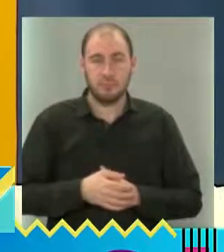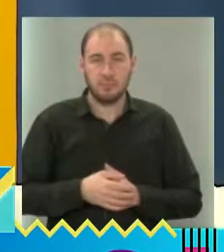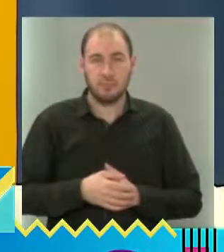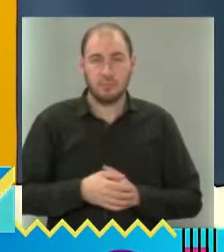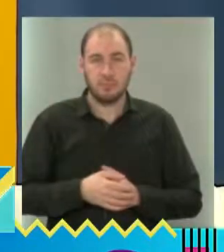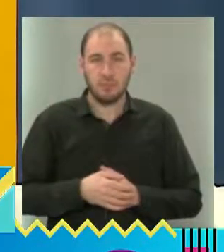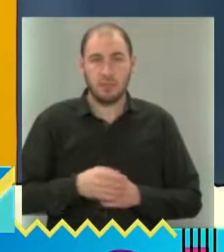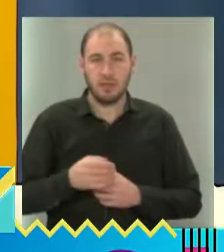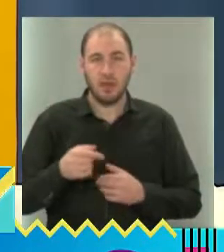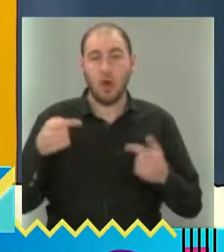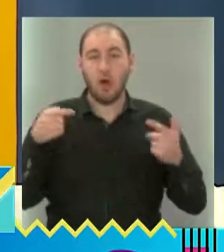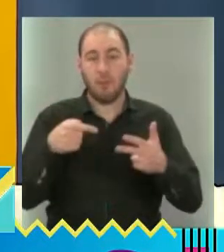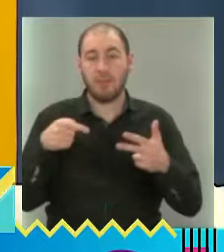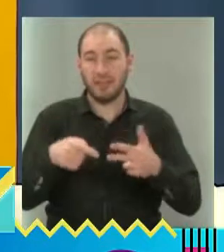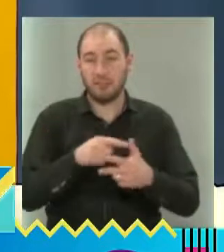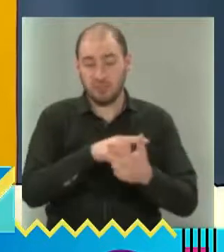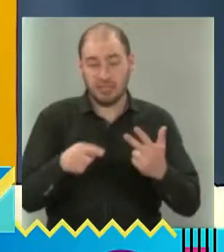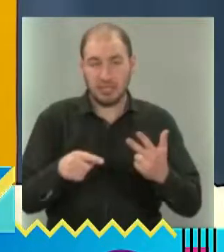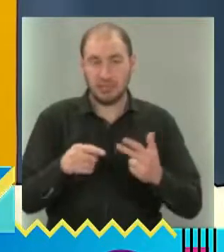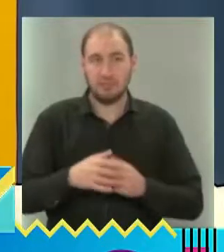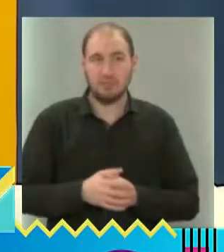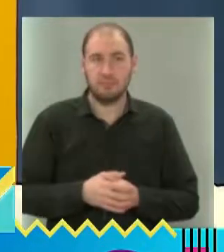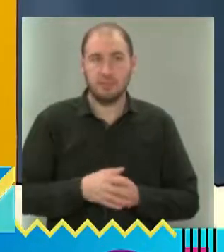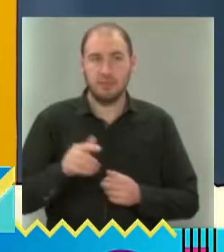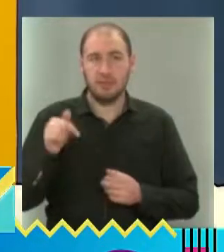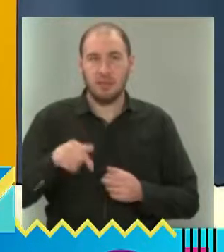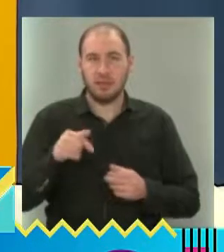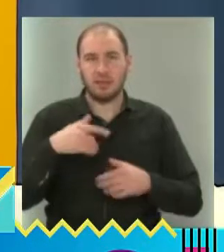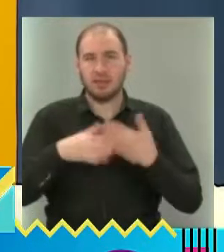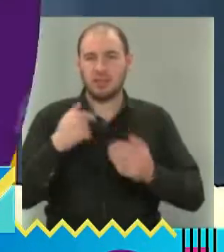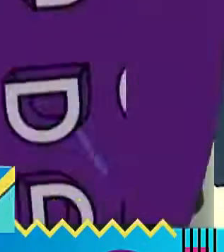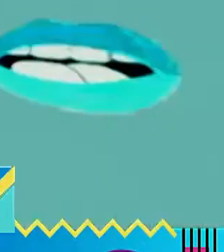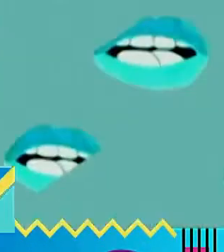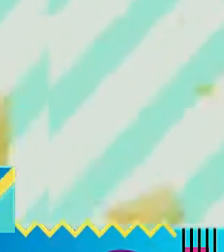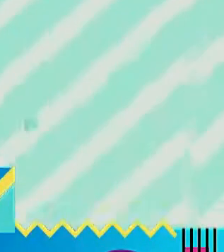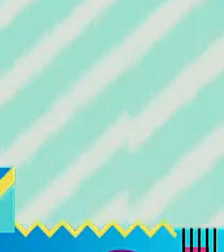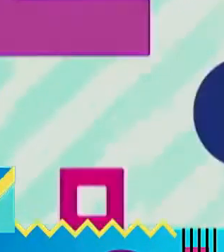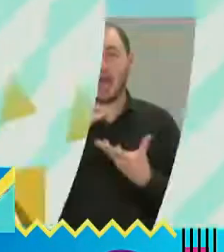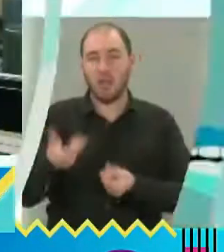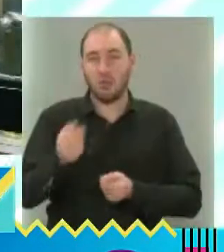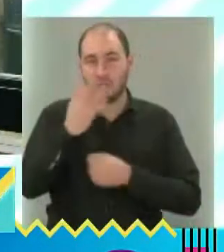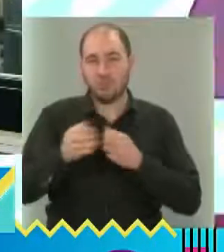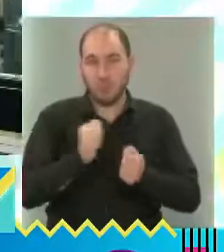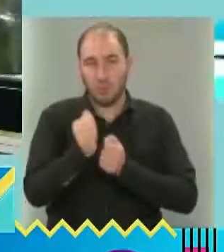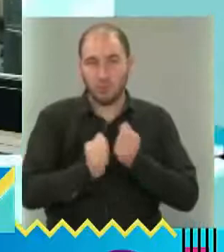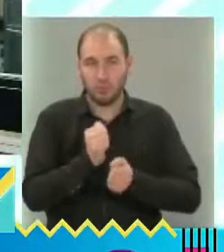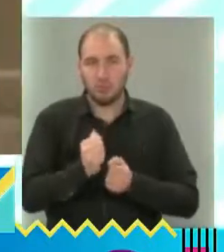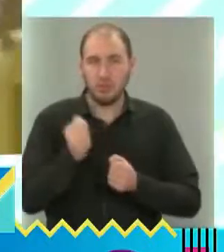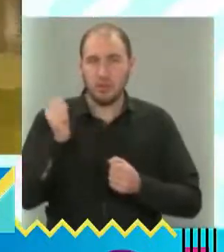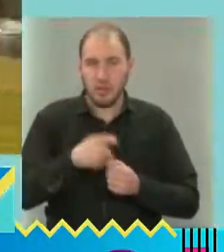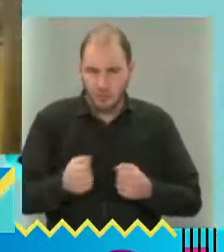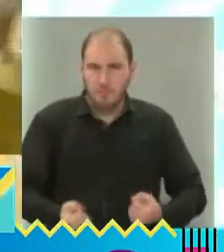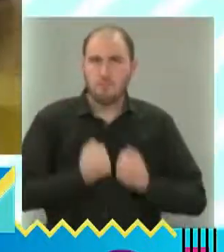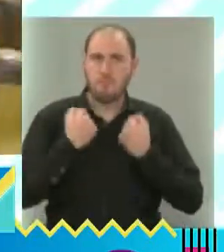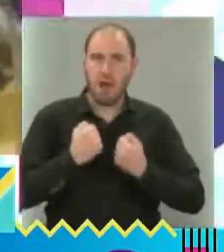Realmente los tres objetivos fundamentales, que era desarrollo del mercado interno, desarrollo del mercado externo y ayuda a los pequeños productores, se han encarado con